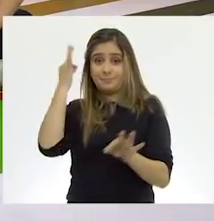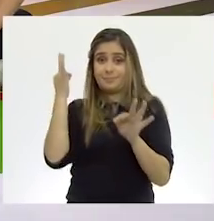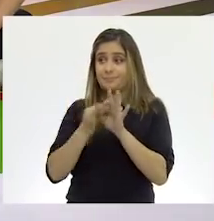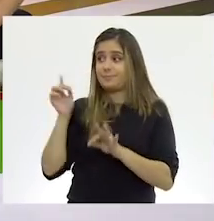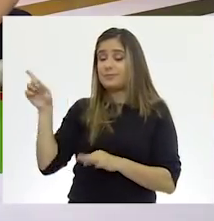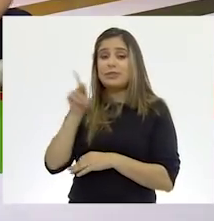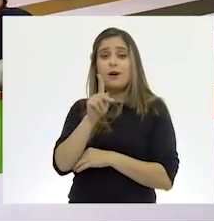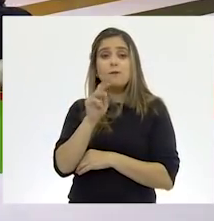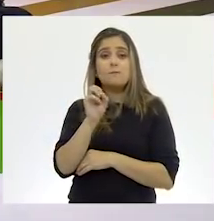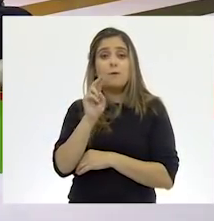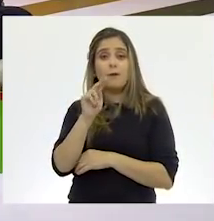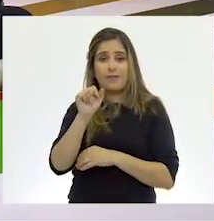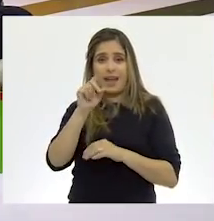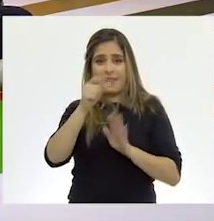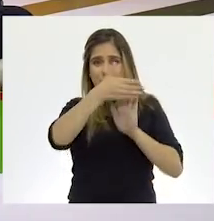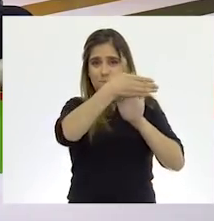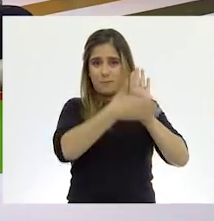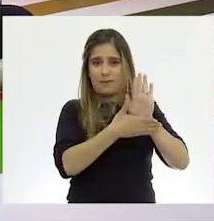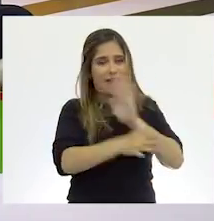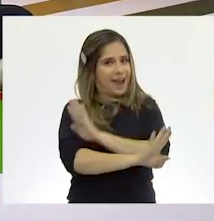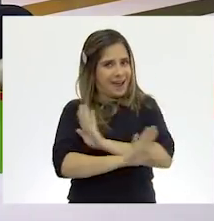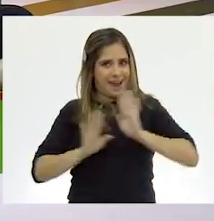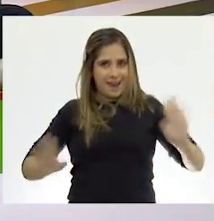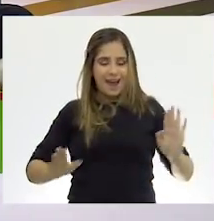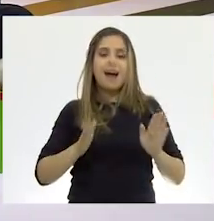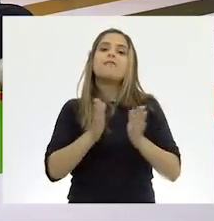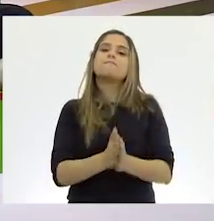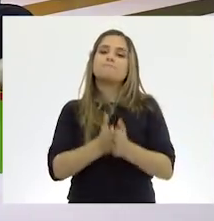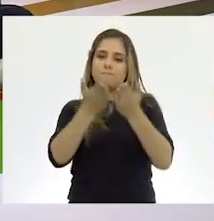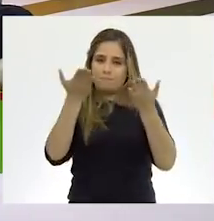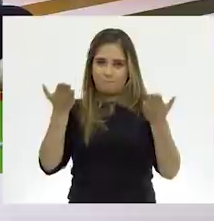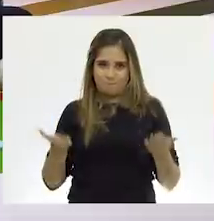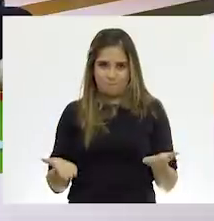portada. Ahora vamos a abrirlo.